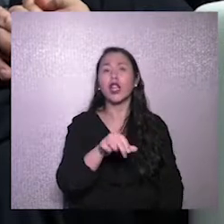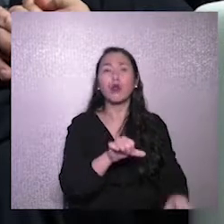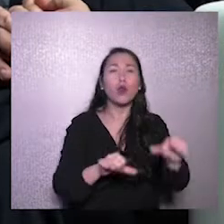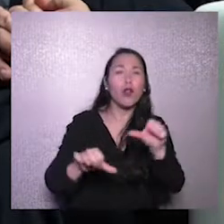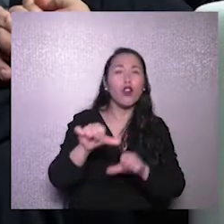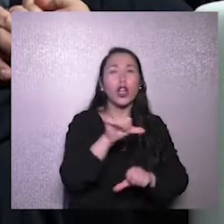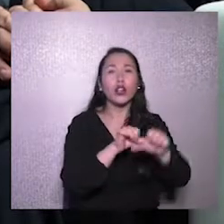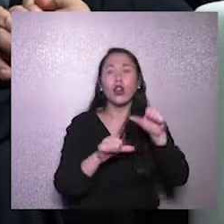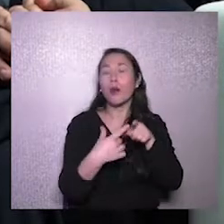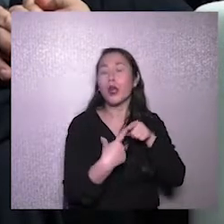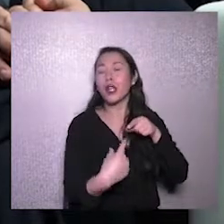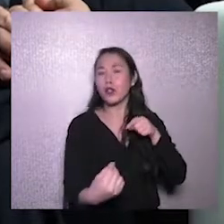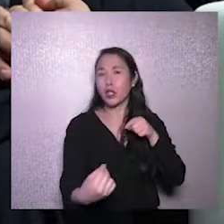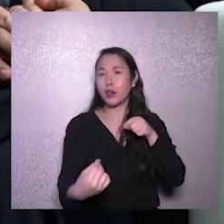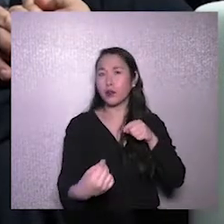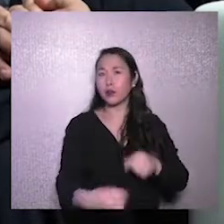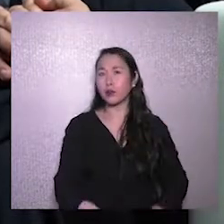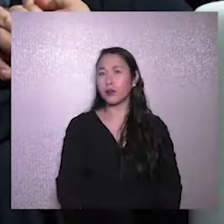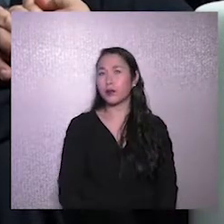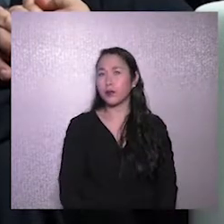nacional